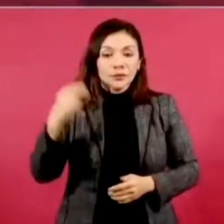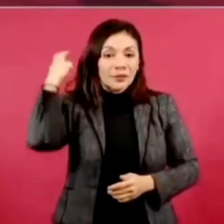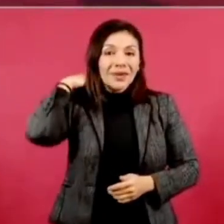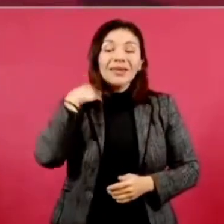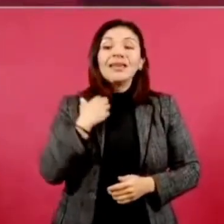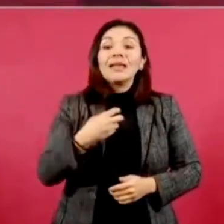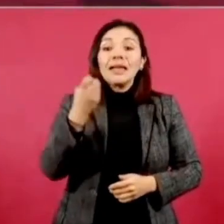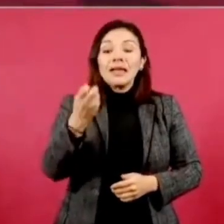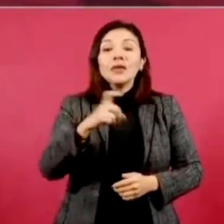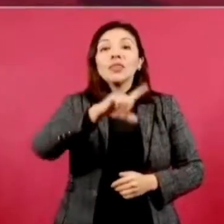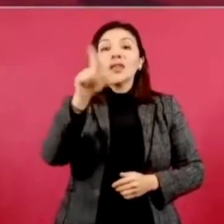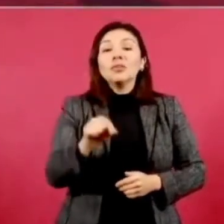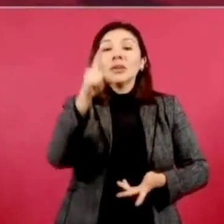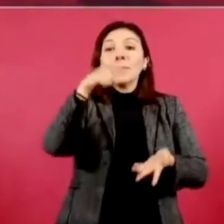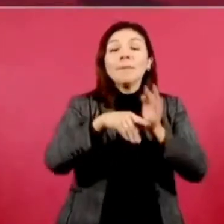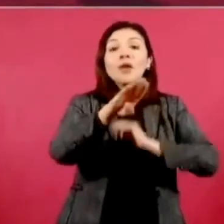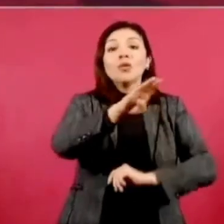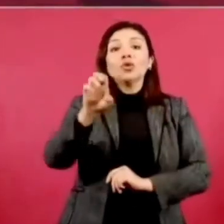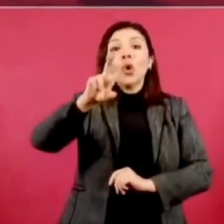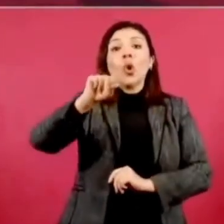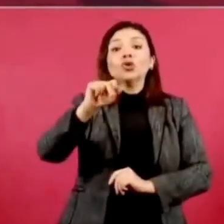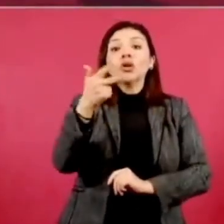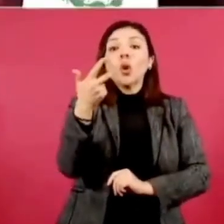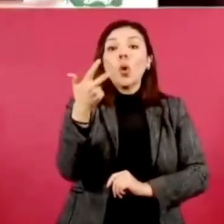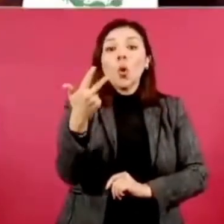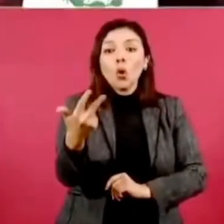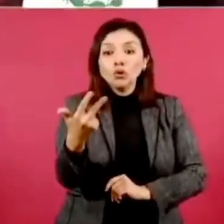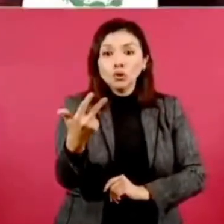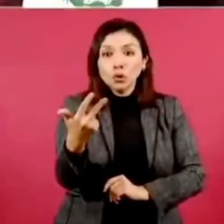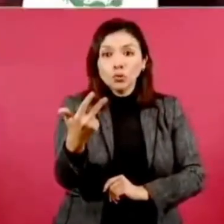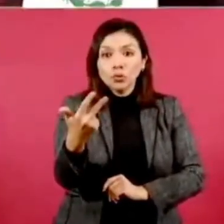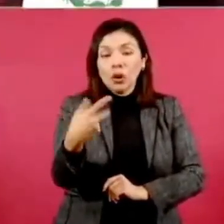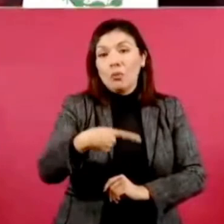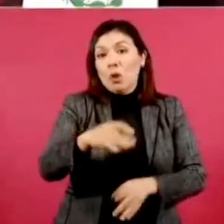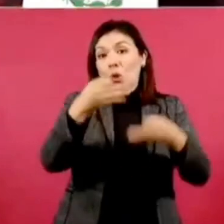Y en el 88, nada más que no es formal,